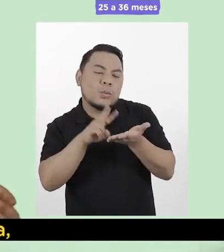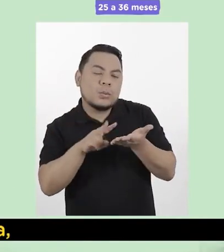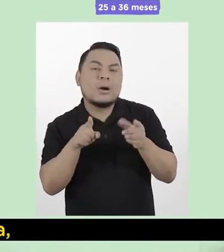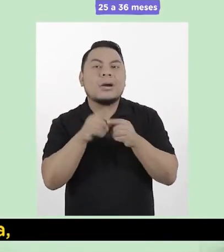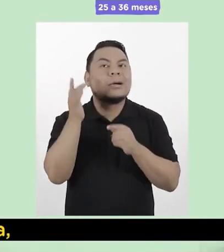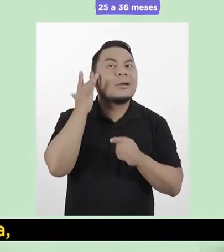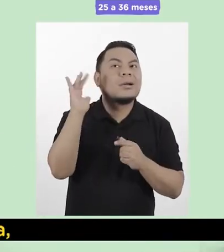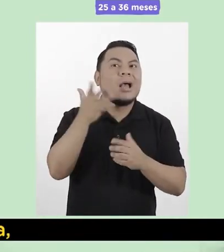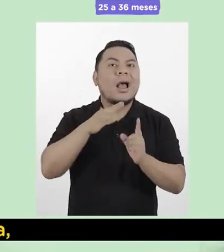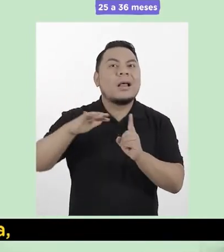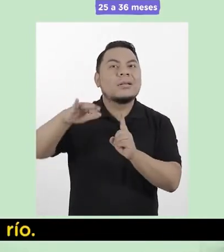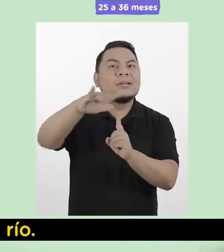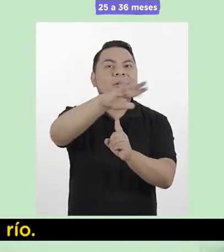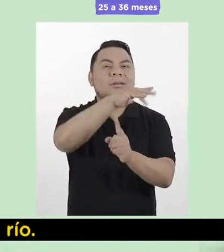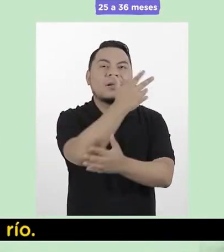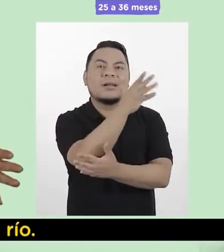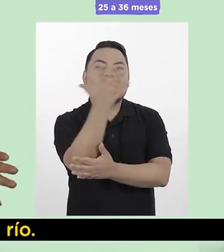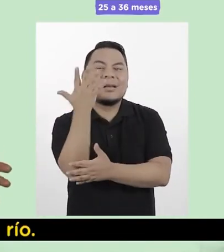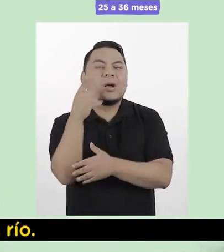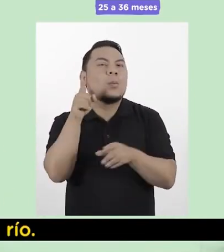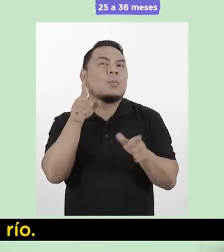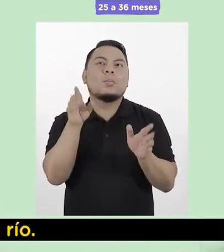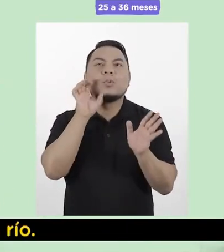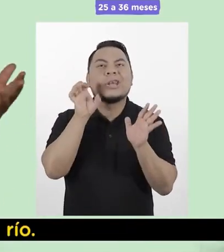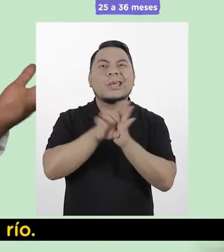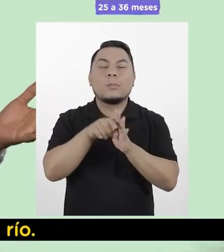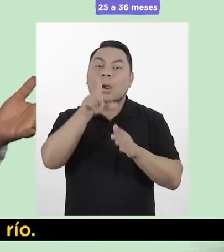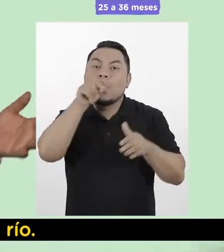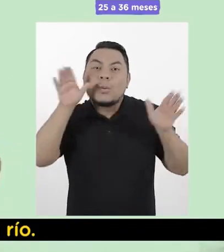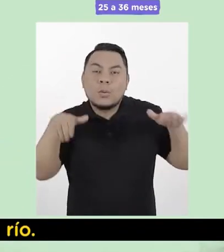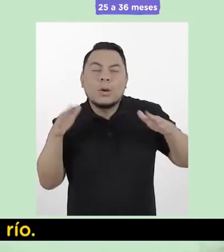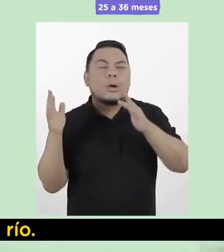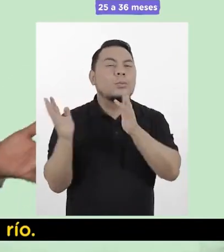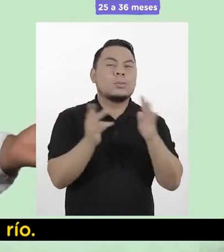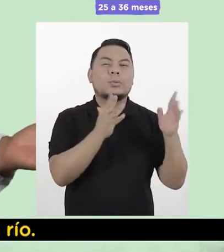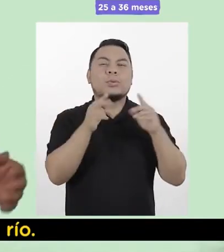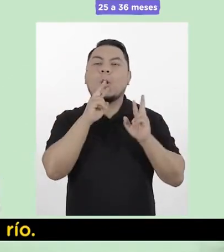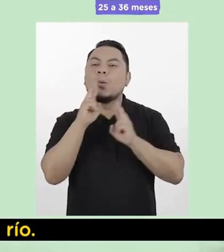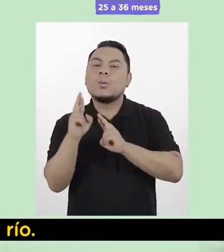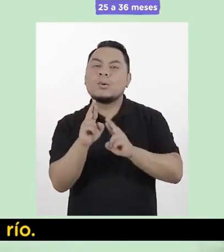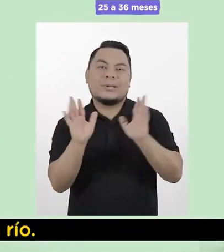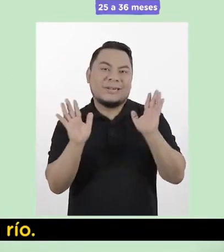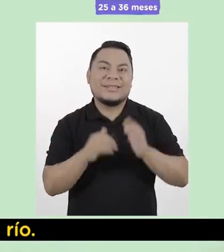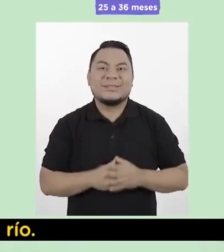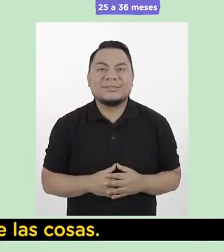los sonidos de la naturaleza, como los pájaros, el viento o un río.